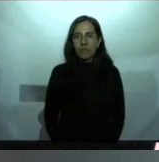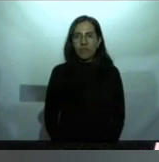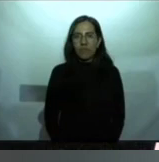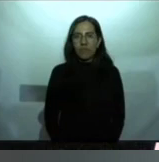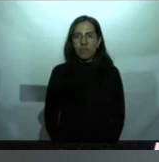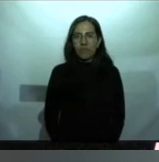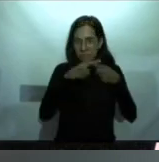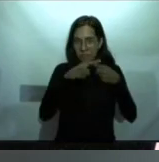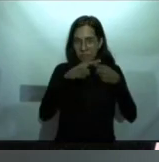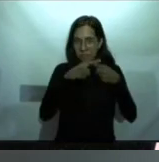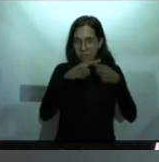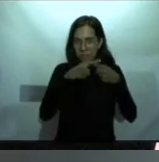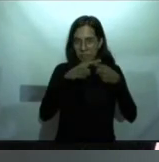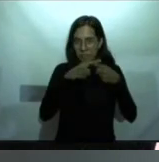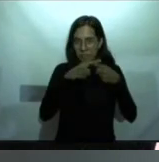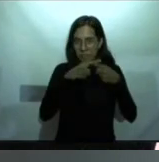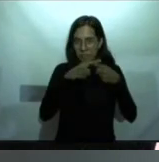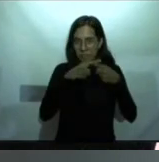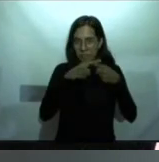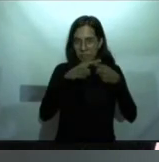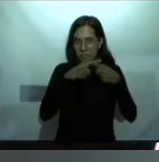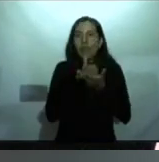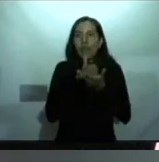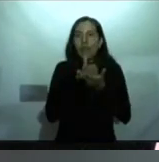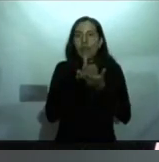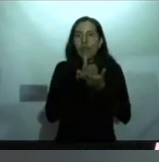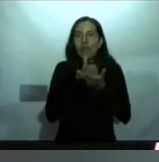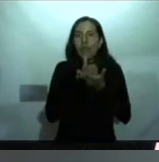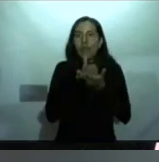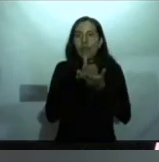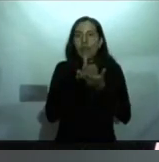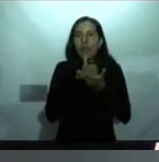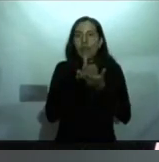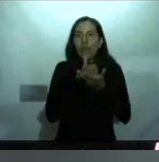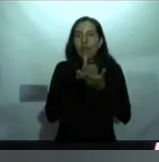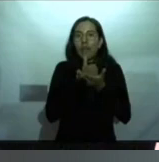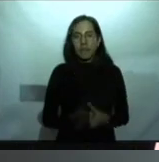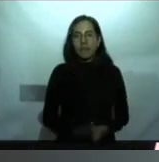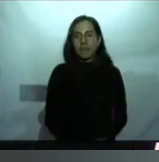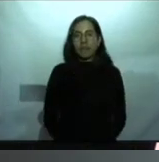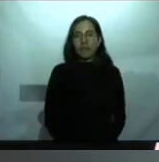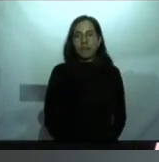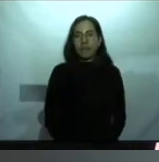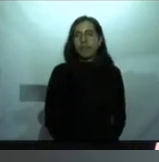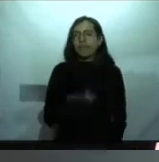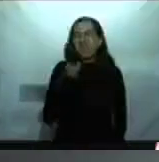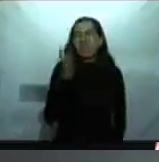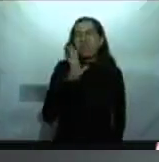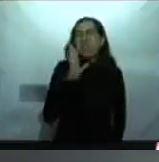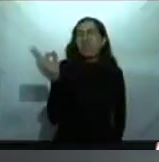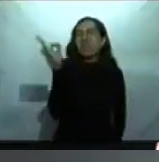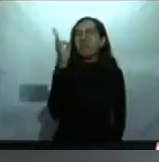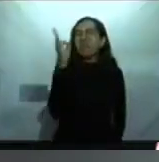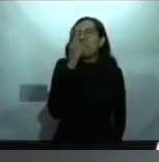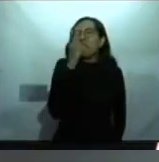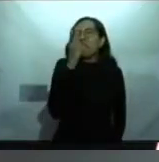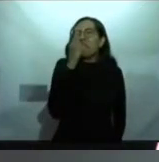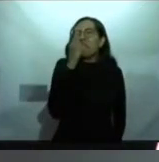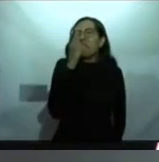Primero, seguir atendiendo a los jóvenes. Es falso eso de que el presidente, porque